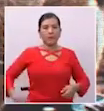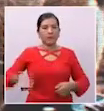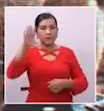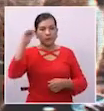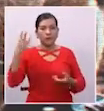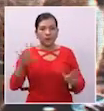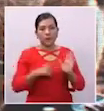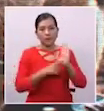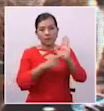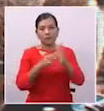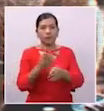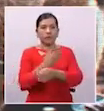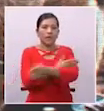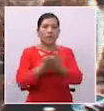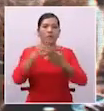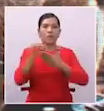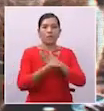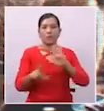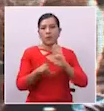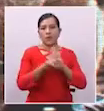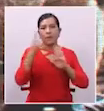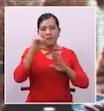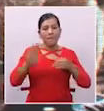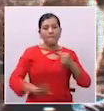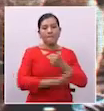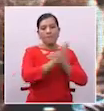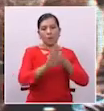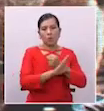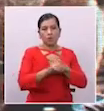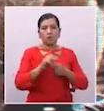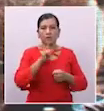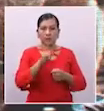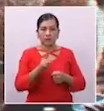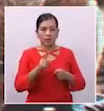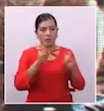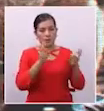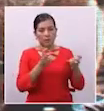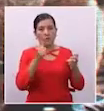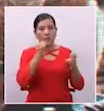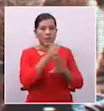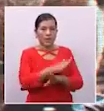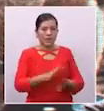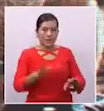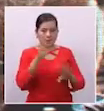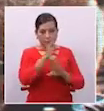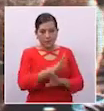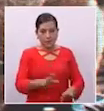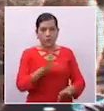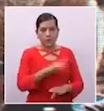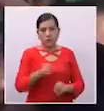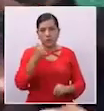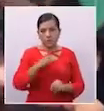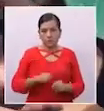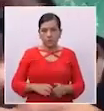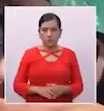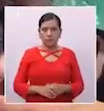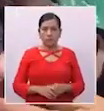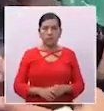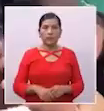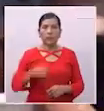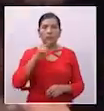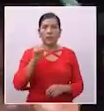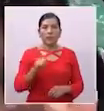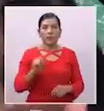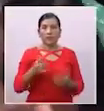un anteproyecto de ley para proteger la seguridad de infantes, niñas y niños. Y ahí